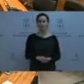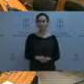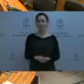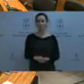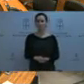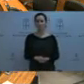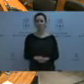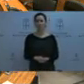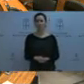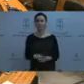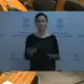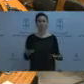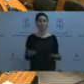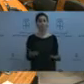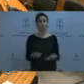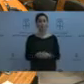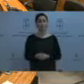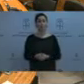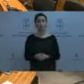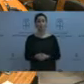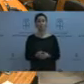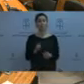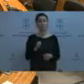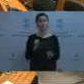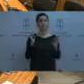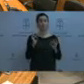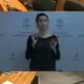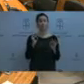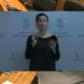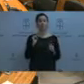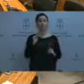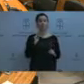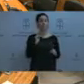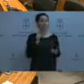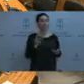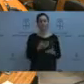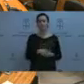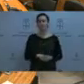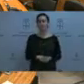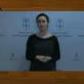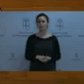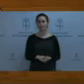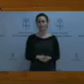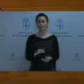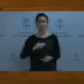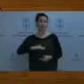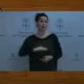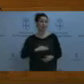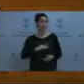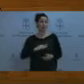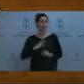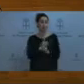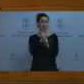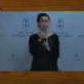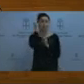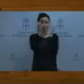Decía ya Kant que el que es cruel con los animales se vuelve también cruel en su trato con los hombres. Podemos juzgar el corazón de un